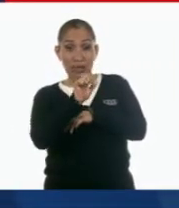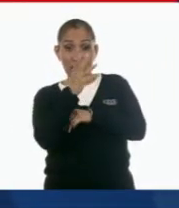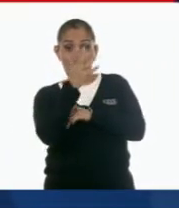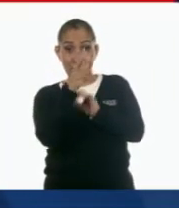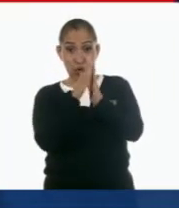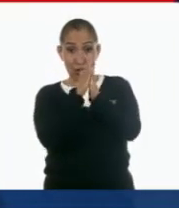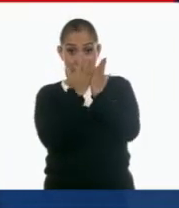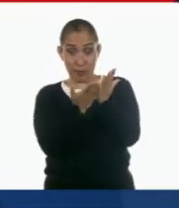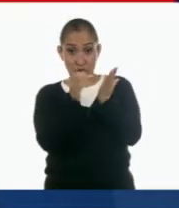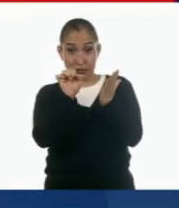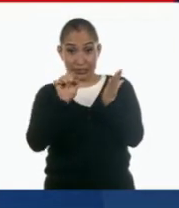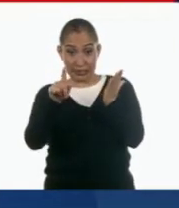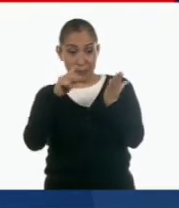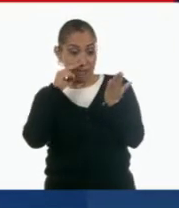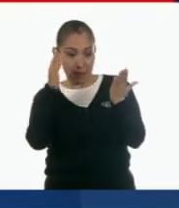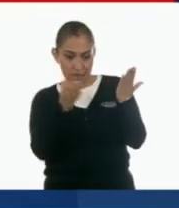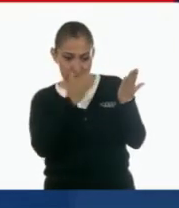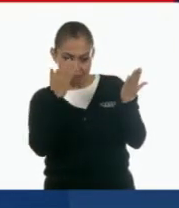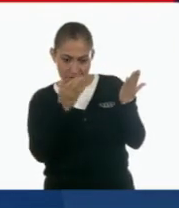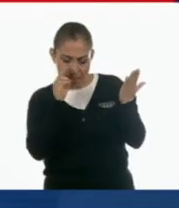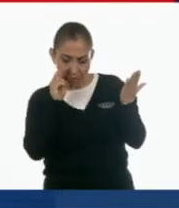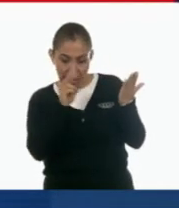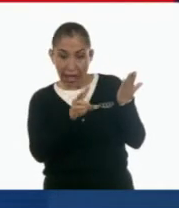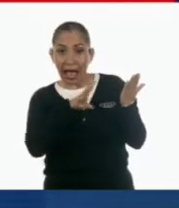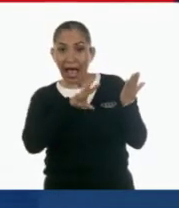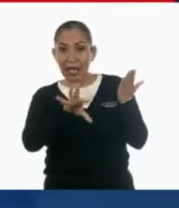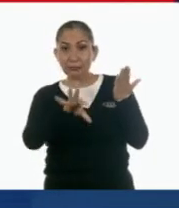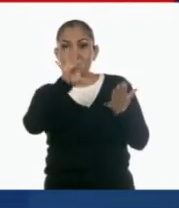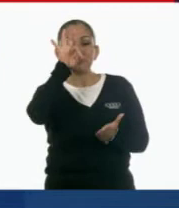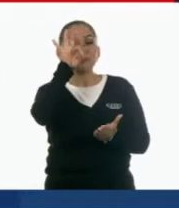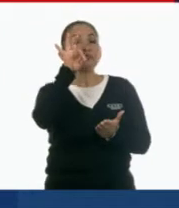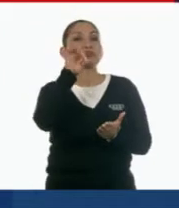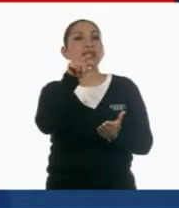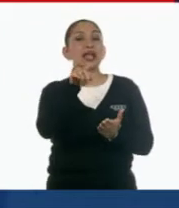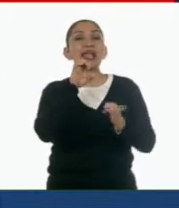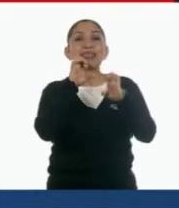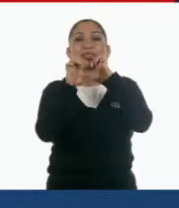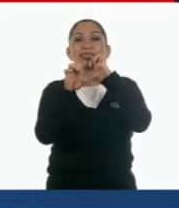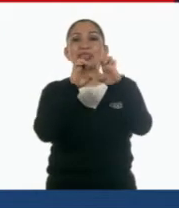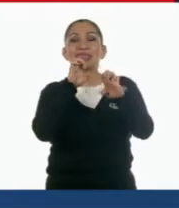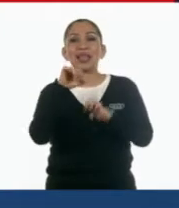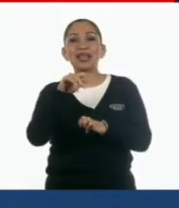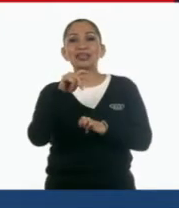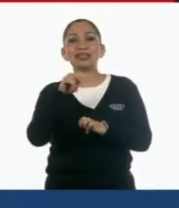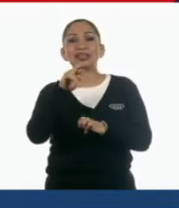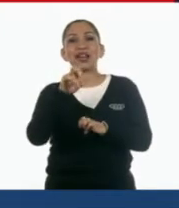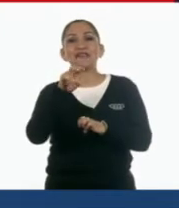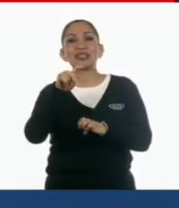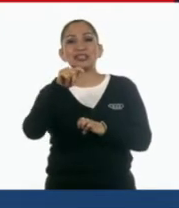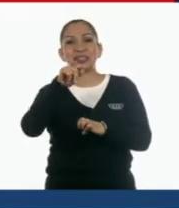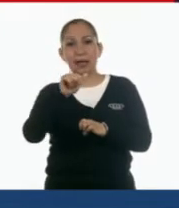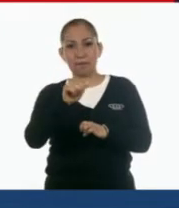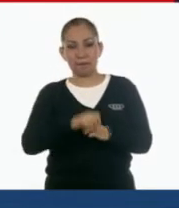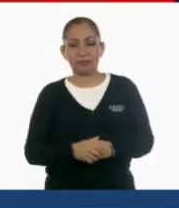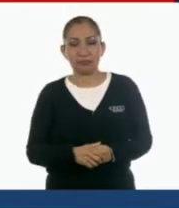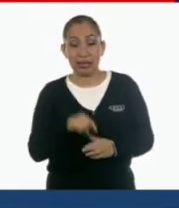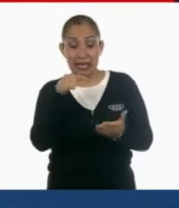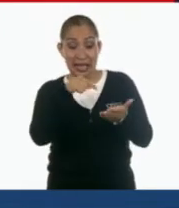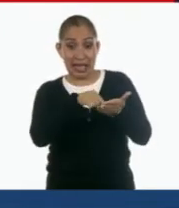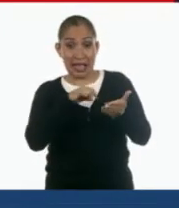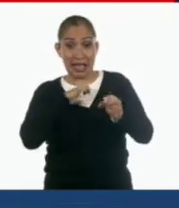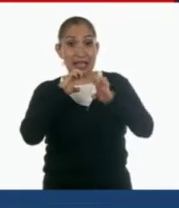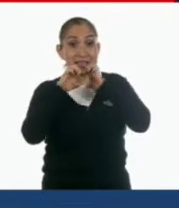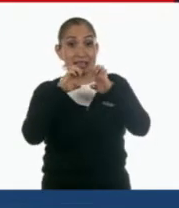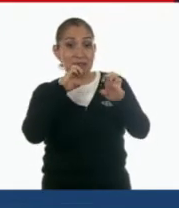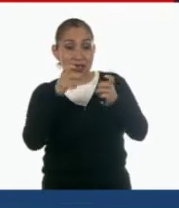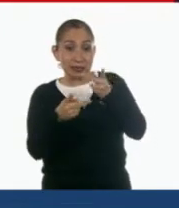de tu libro de texto. Y en la página 24 tenemos la entrevista. ¿Sí? Y en esa